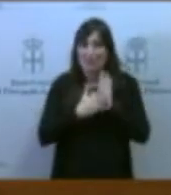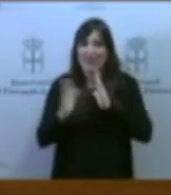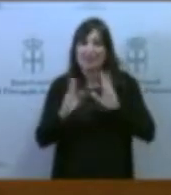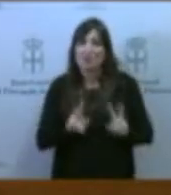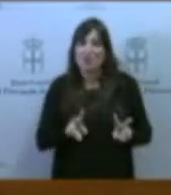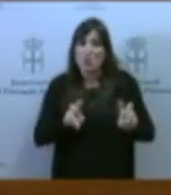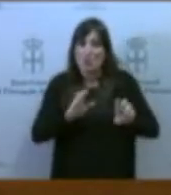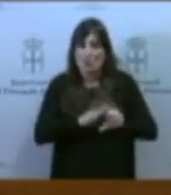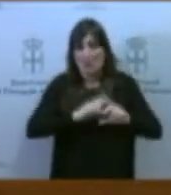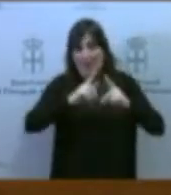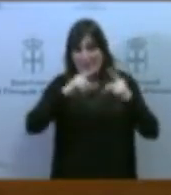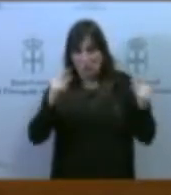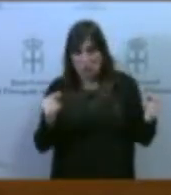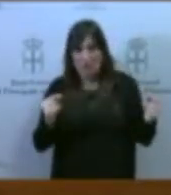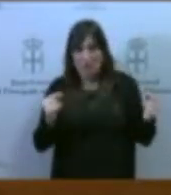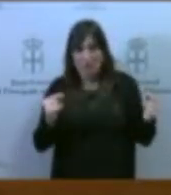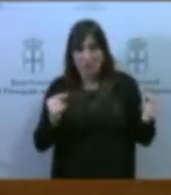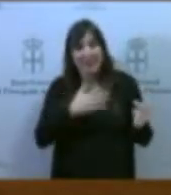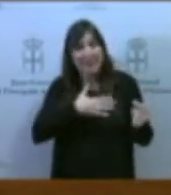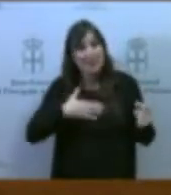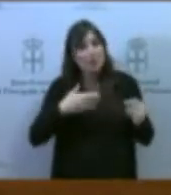diferente a la mortecina